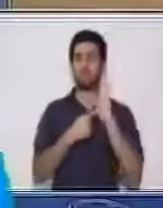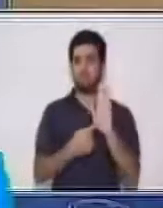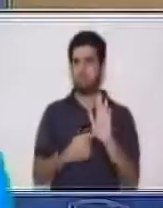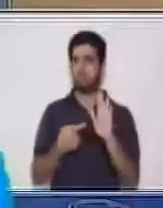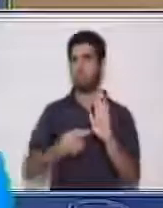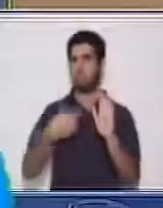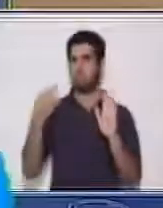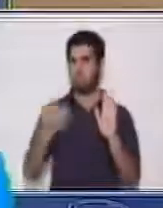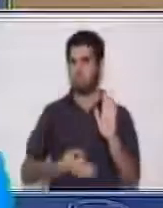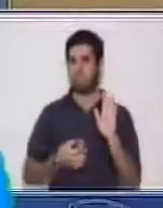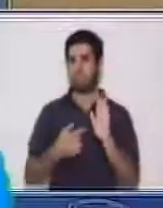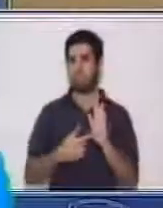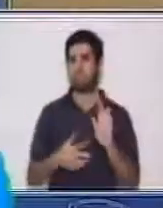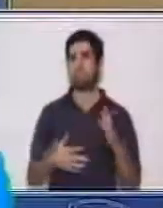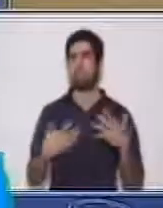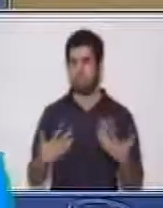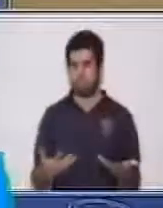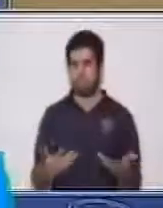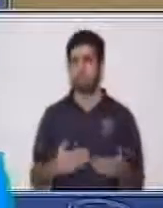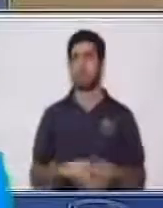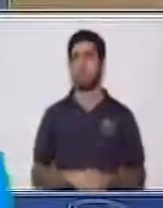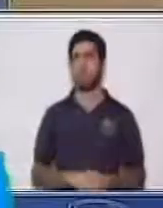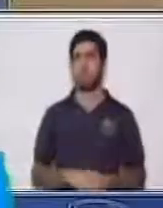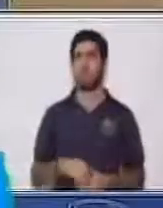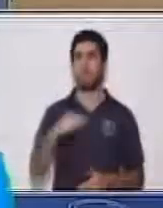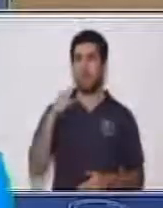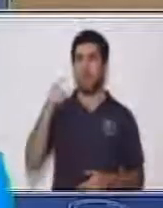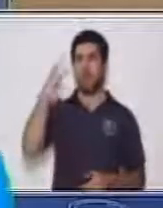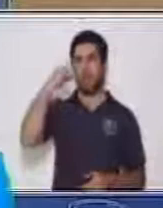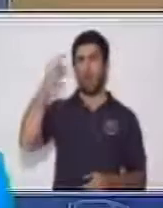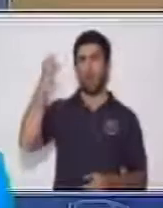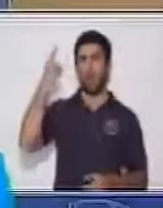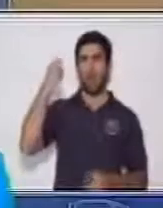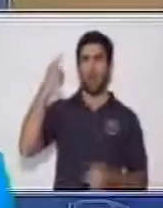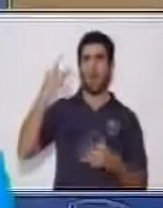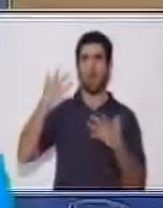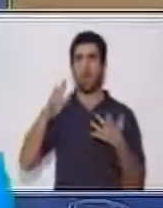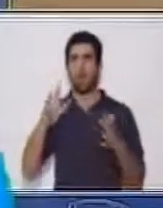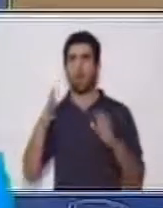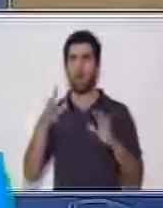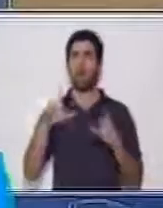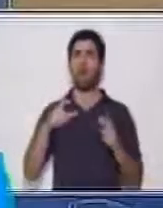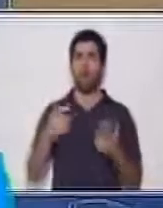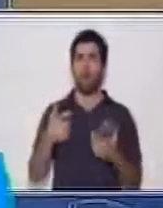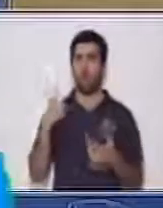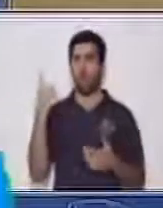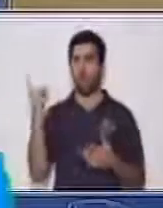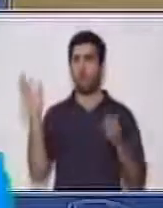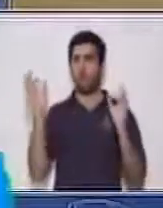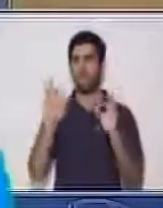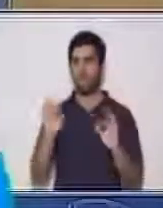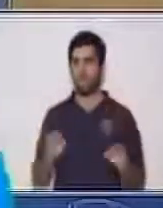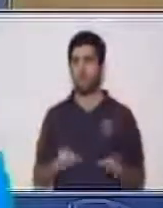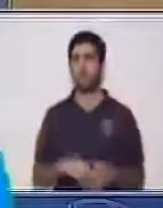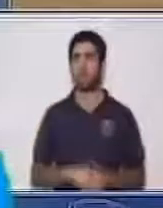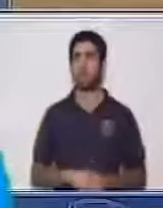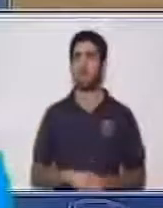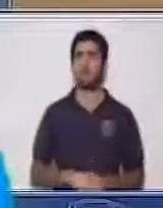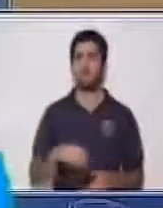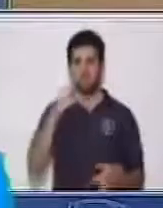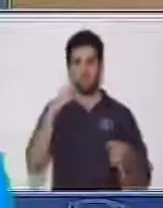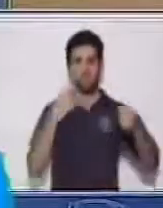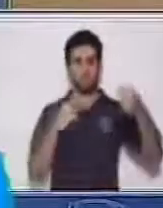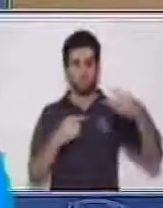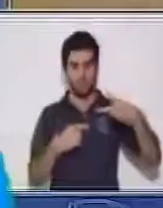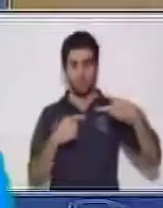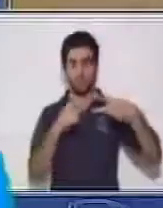denotativo. ¿Qué quiere decir eso? Que te va a dar una idea y tú tienes que entenderla. De los 2 ejemplos que nos